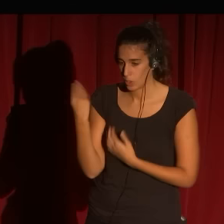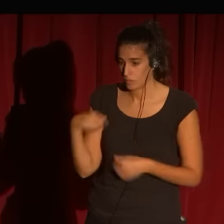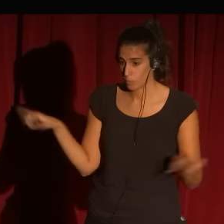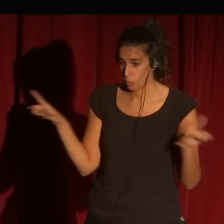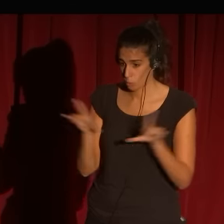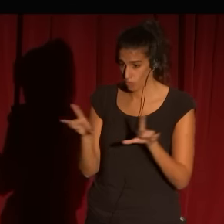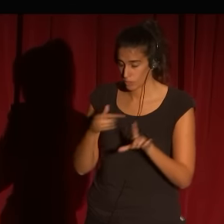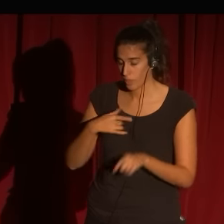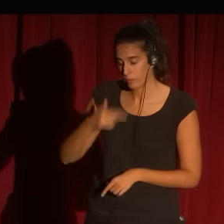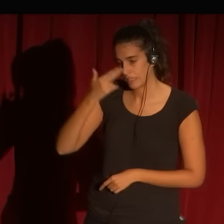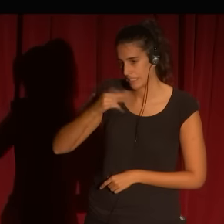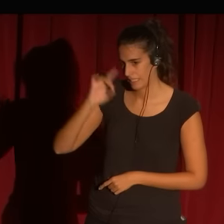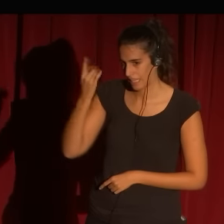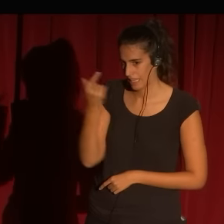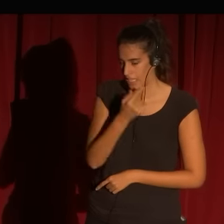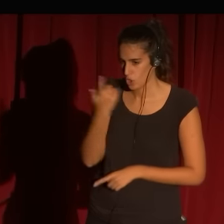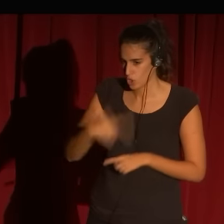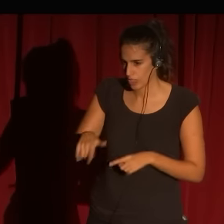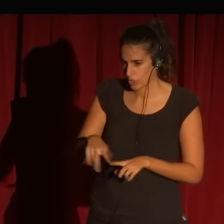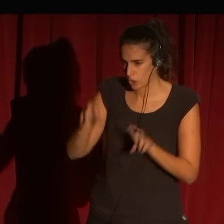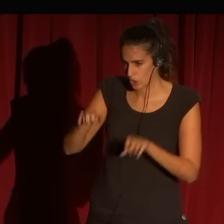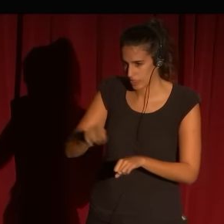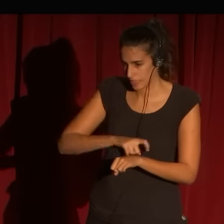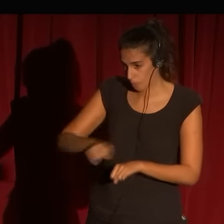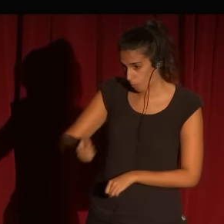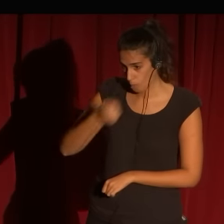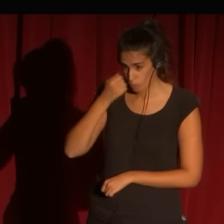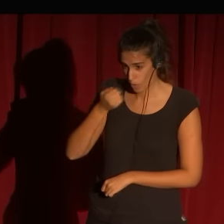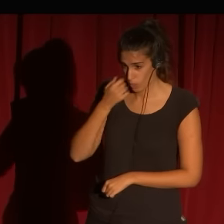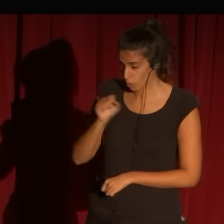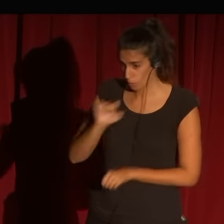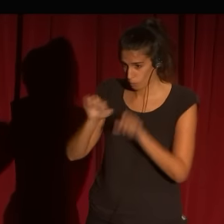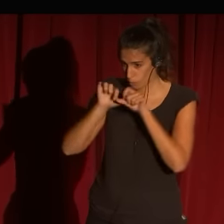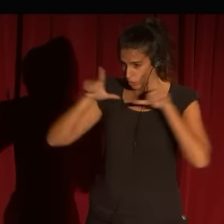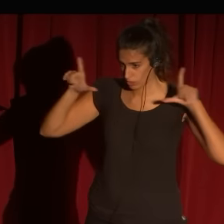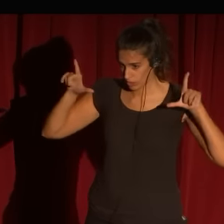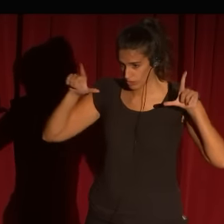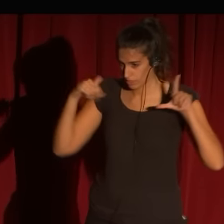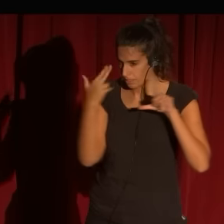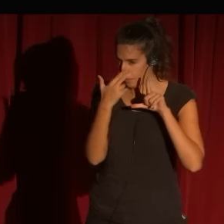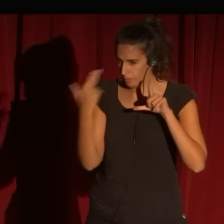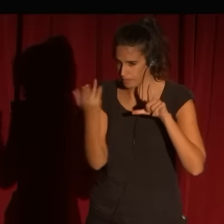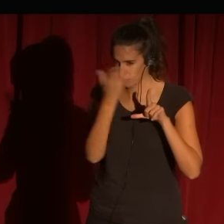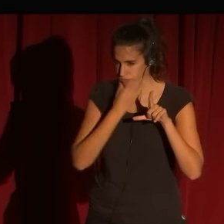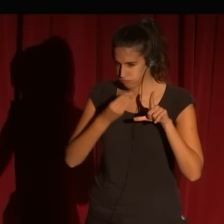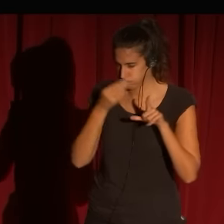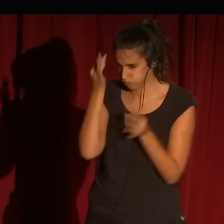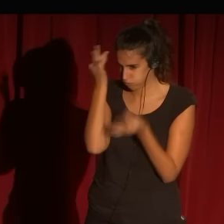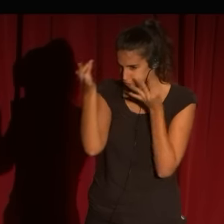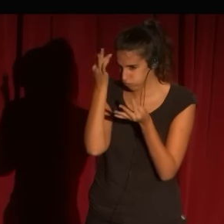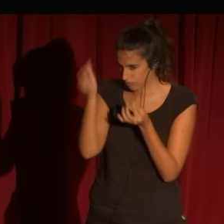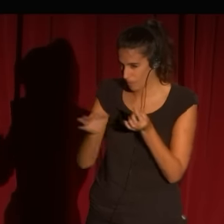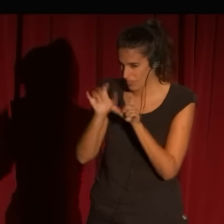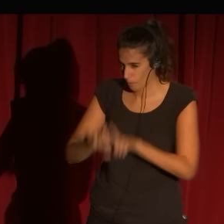que los los objetos tipo bodegón en este momento están muy en primer plano están pintados de manera muy gozosa son cuadros muy